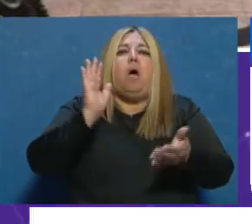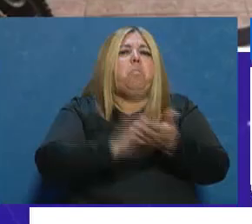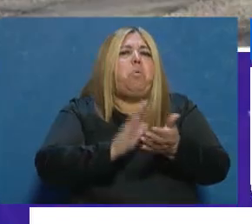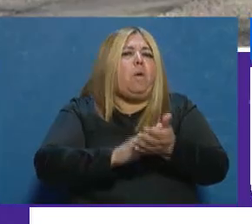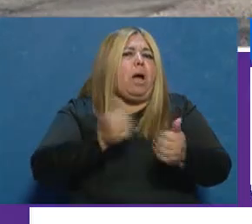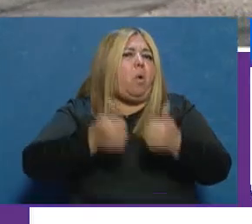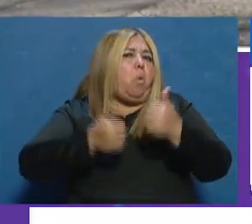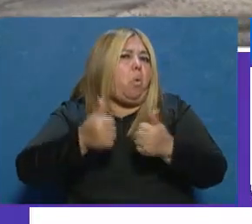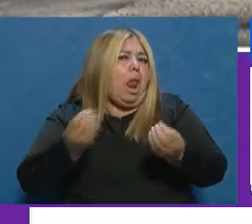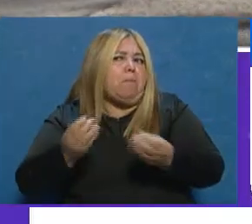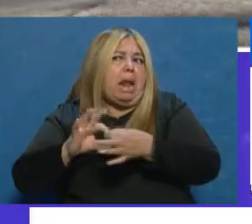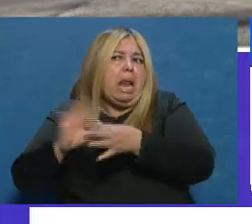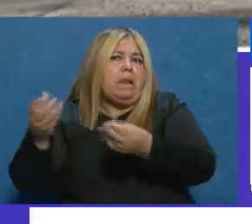principio,